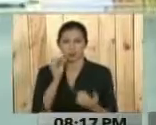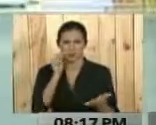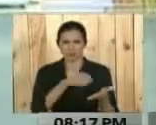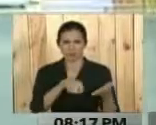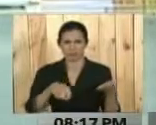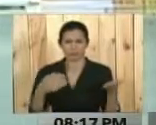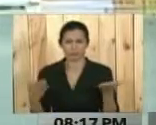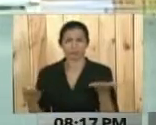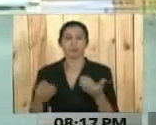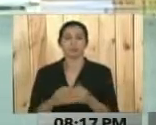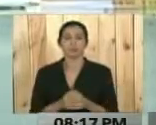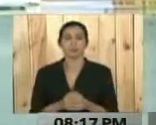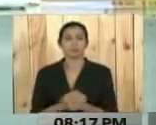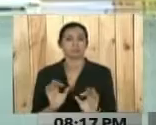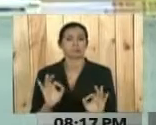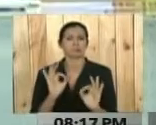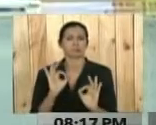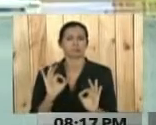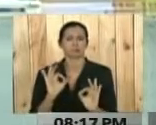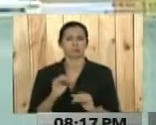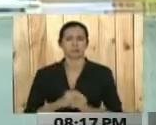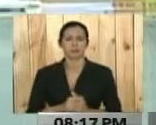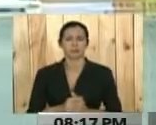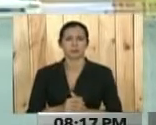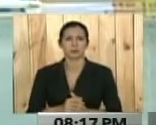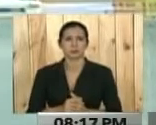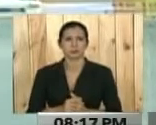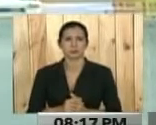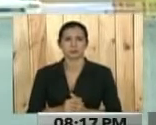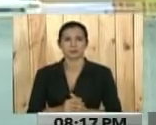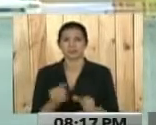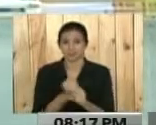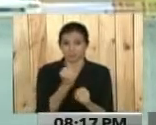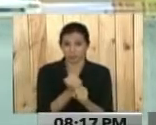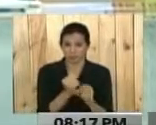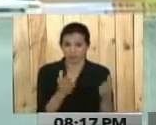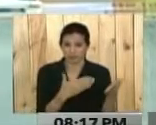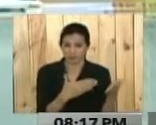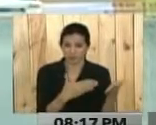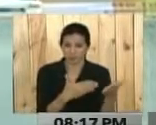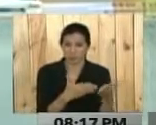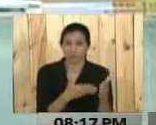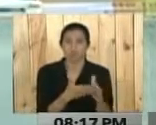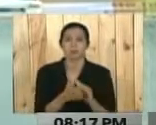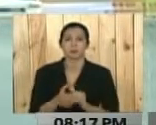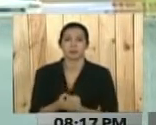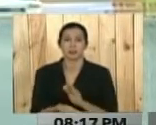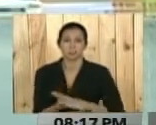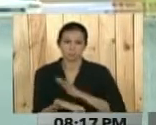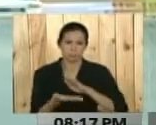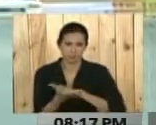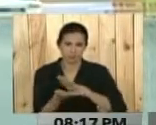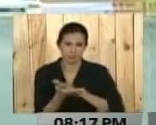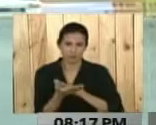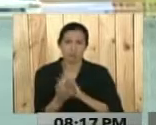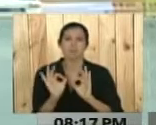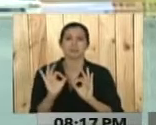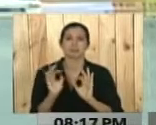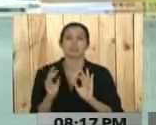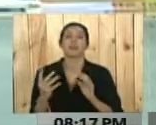Bueno, realmente una gran calidad, tanto de las obras editadas para este